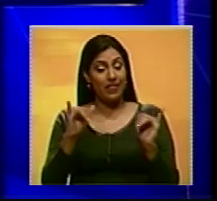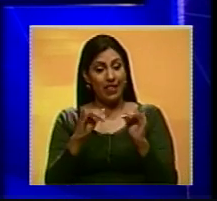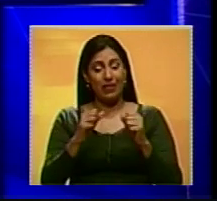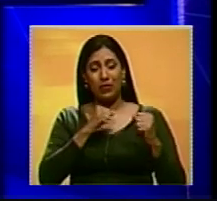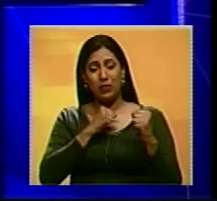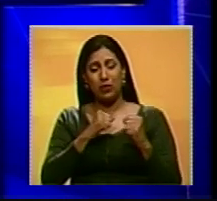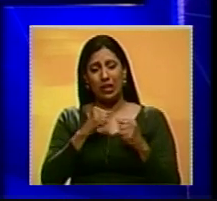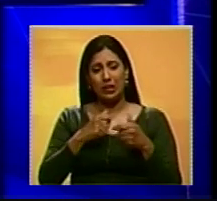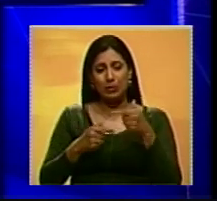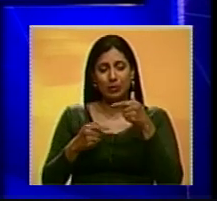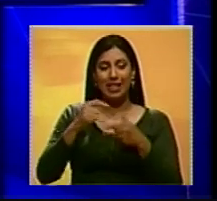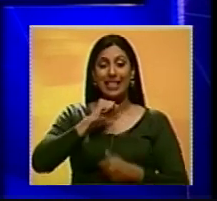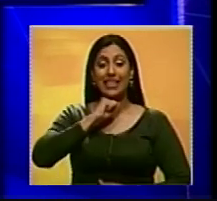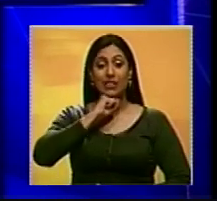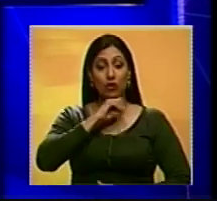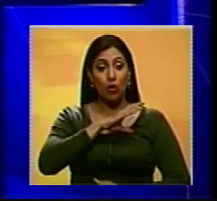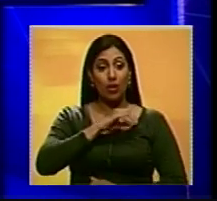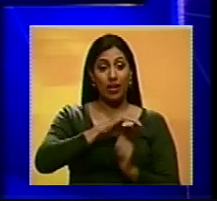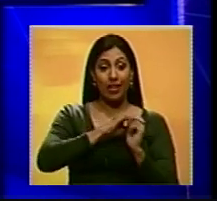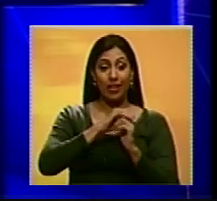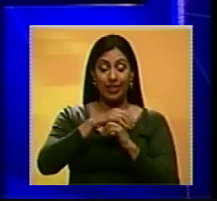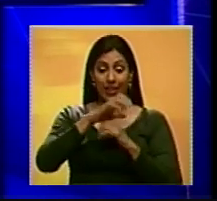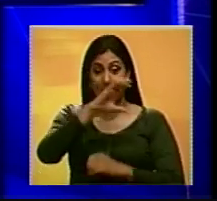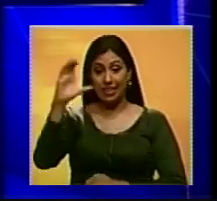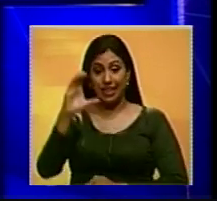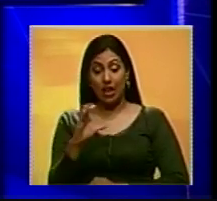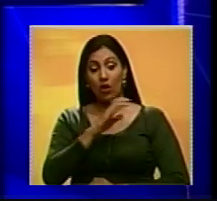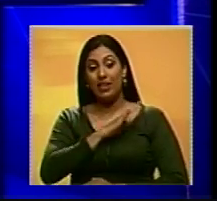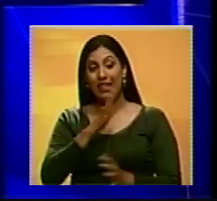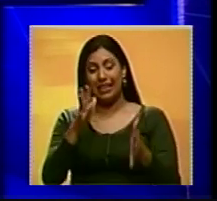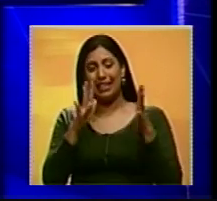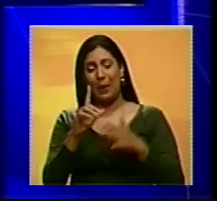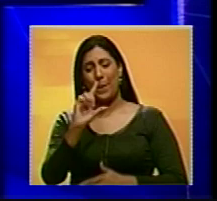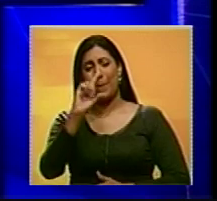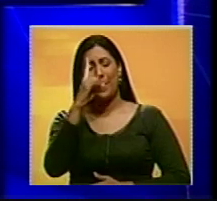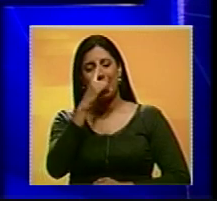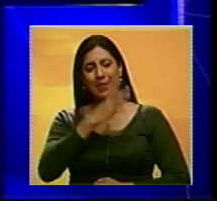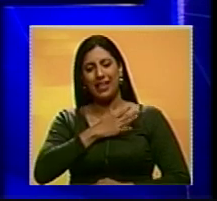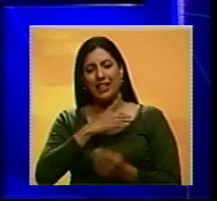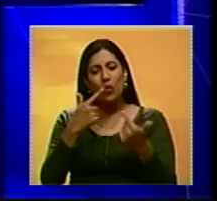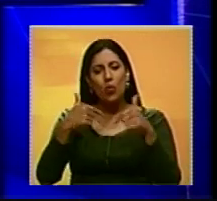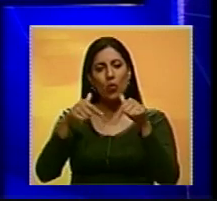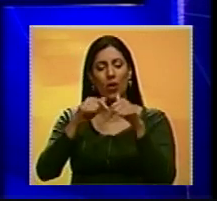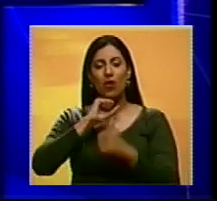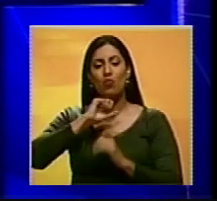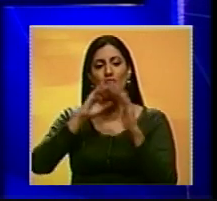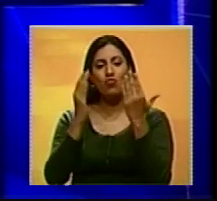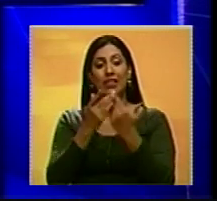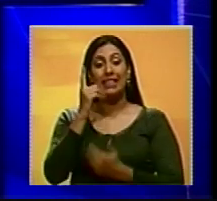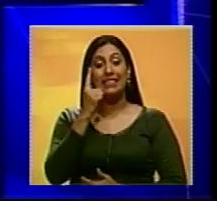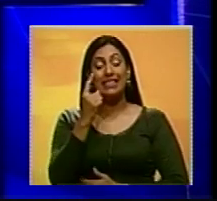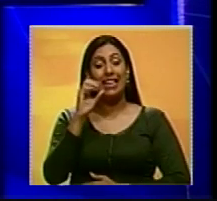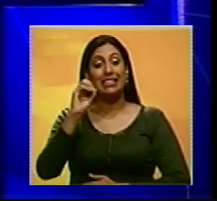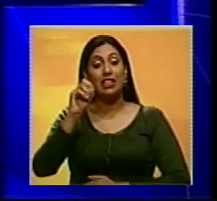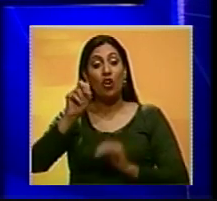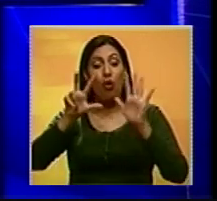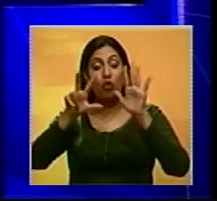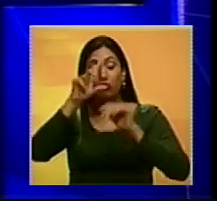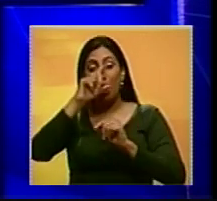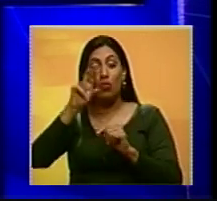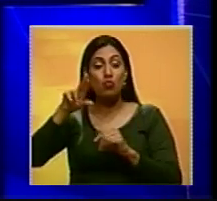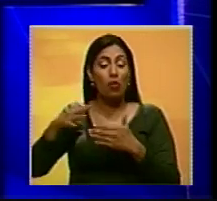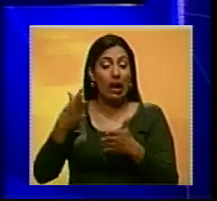más larga de la historia del deporte. Los Cachorros de Chicago alcanzaron su primer título de Serie Mundial en 108 años tras